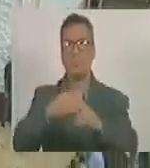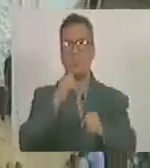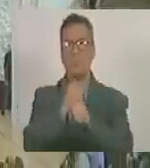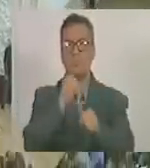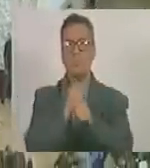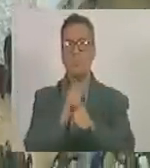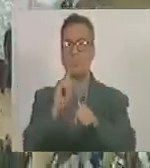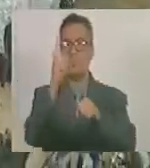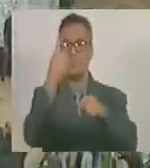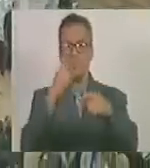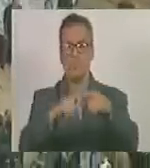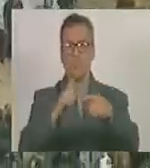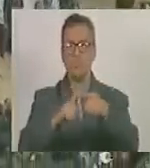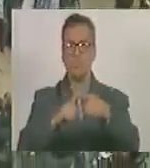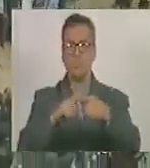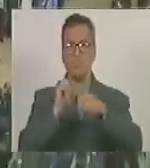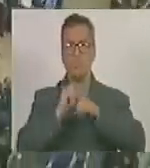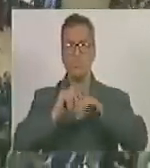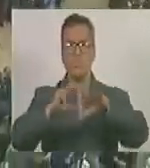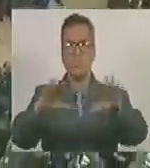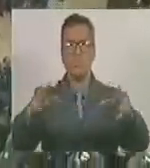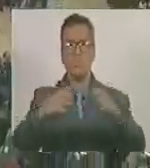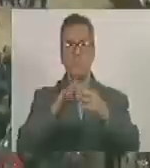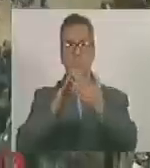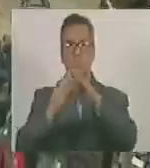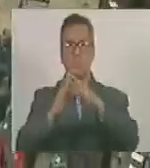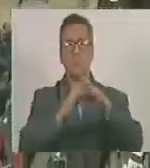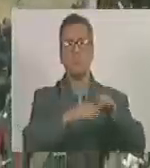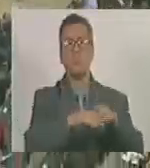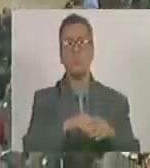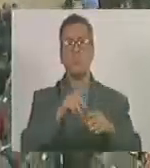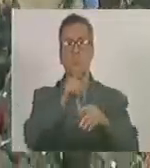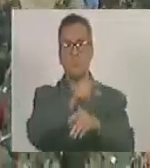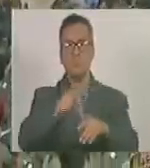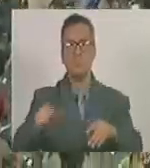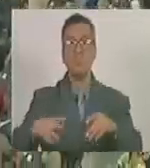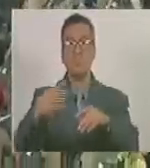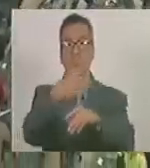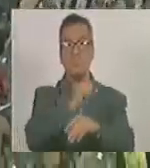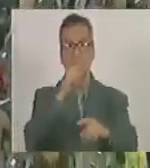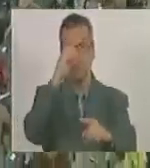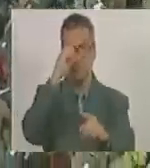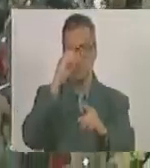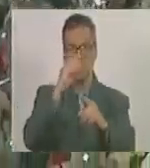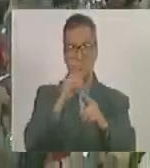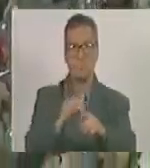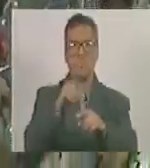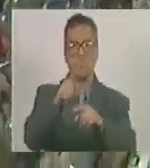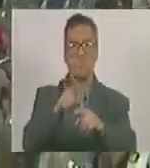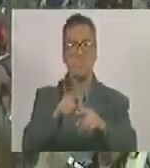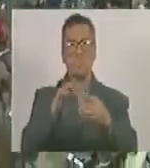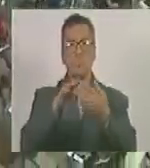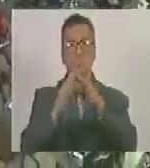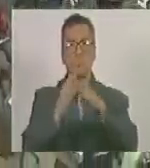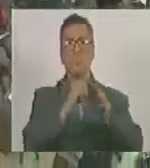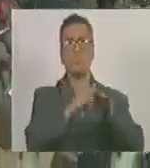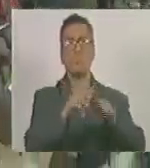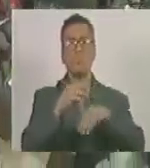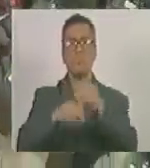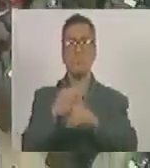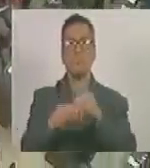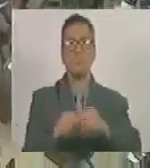funciones. 1. Difundir entre los habitantes de la comunidad el alcance, objeto y fines del Consejo